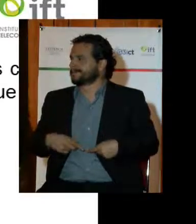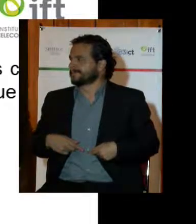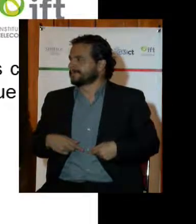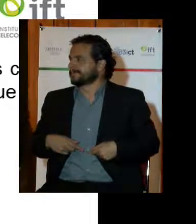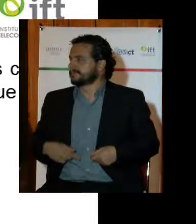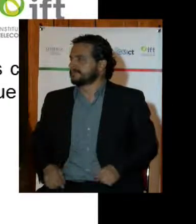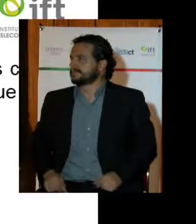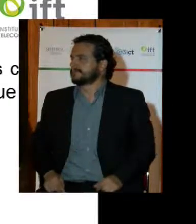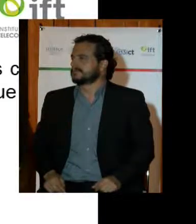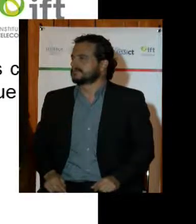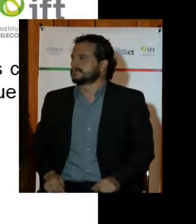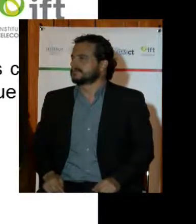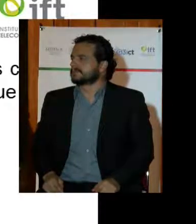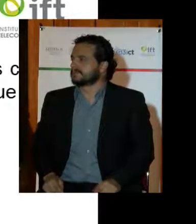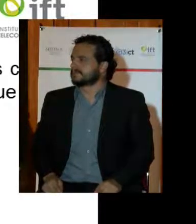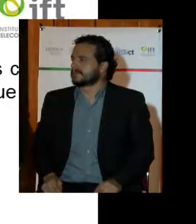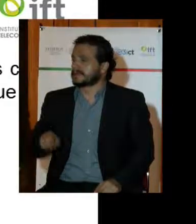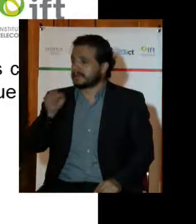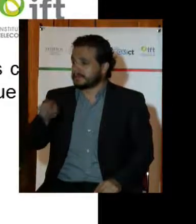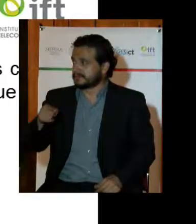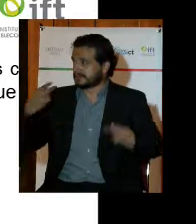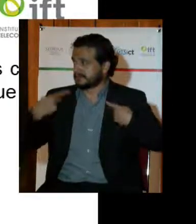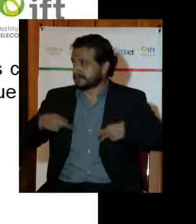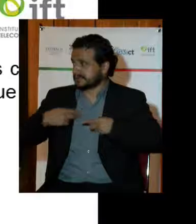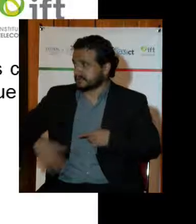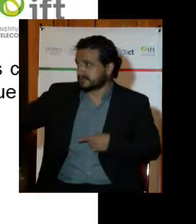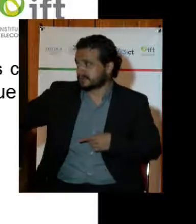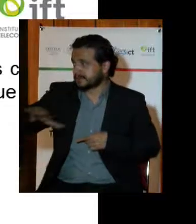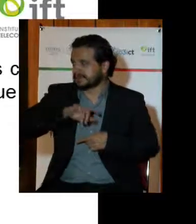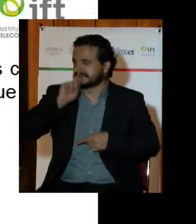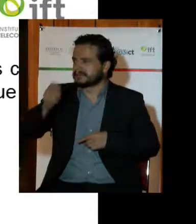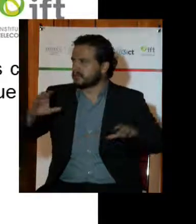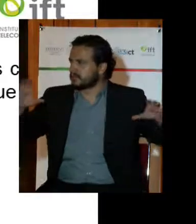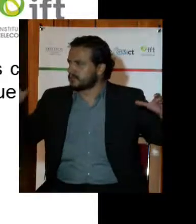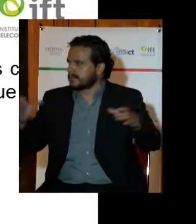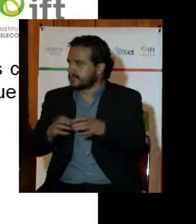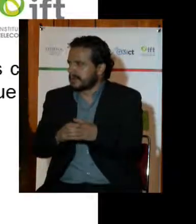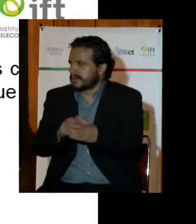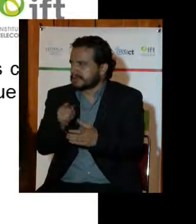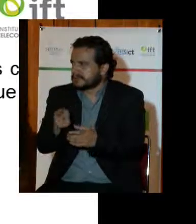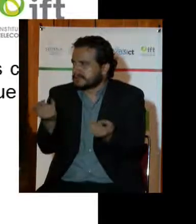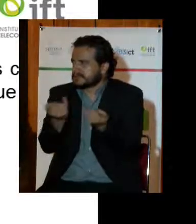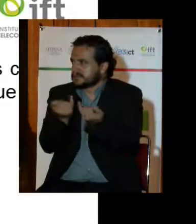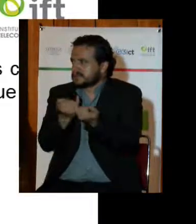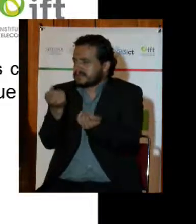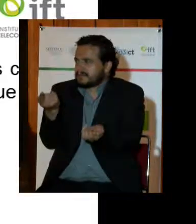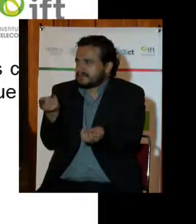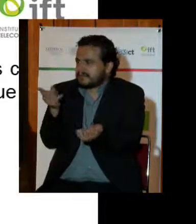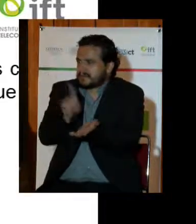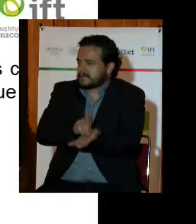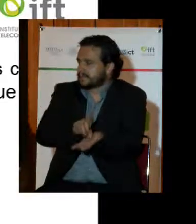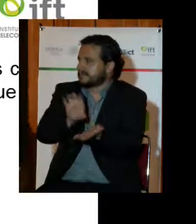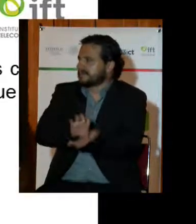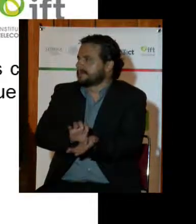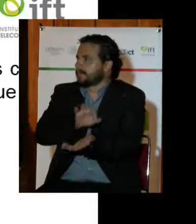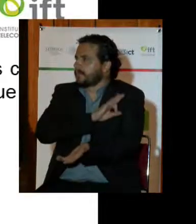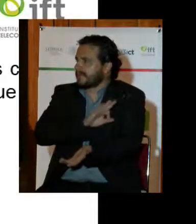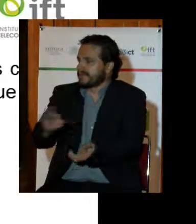a sus clientes con discapacidad, pues que sea acorde para que ellos puedan acercarse,